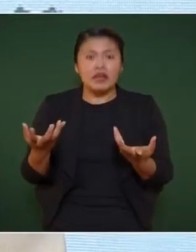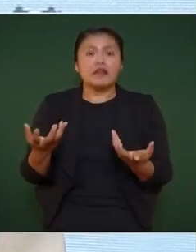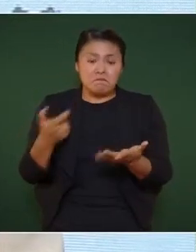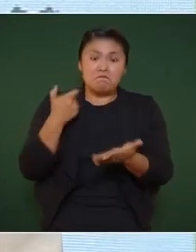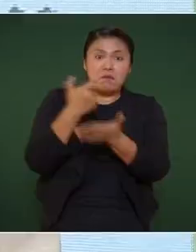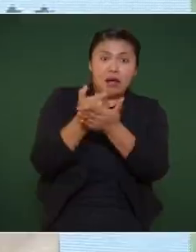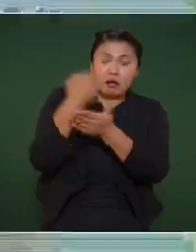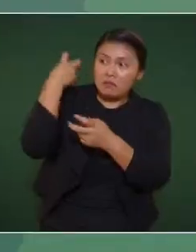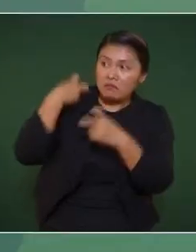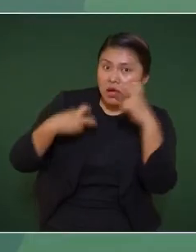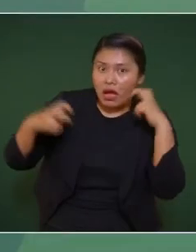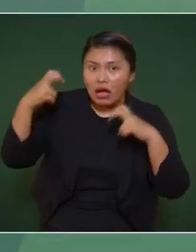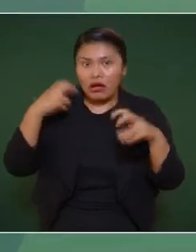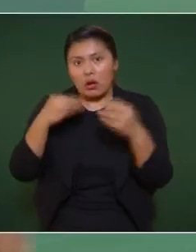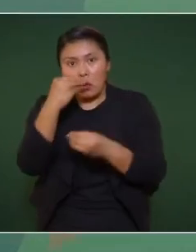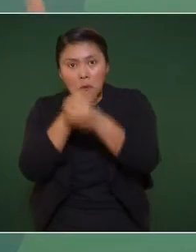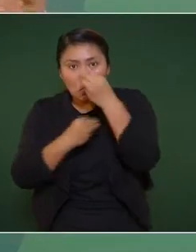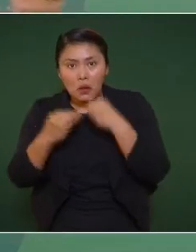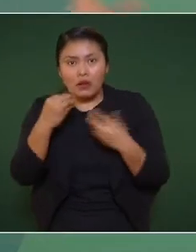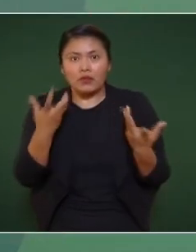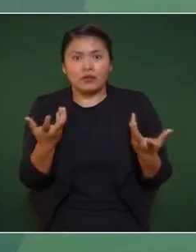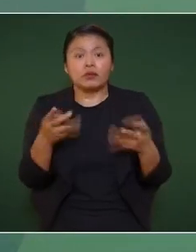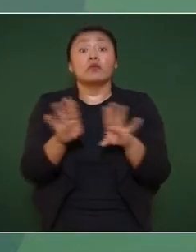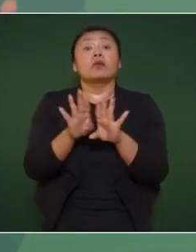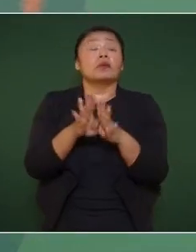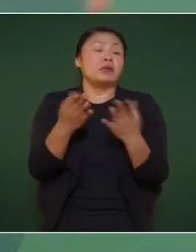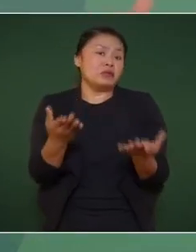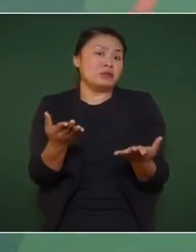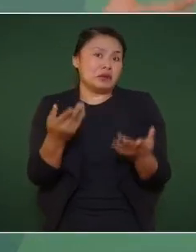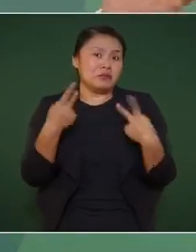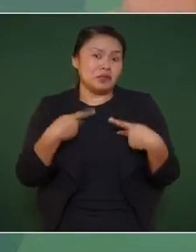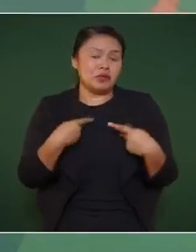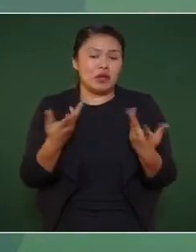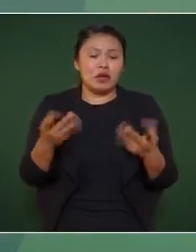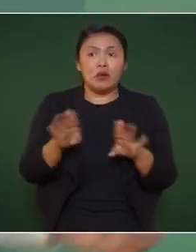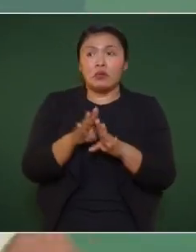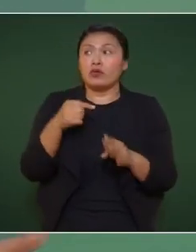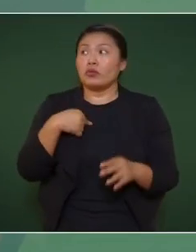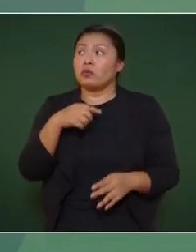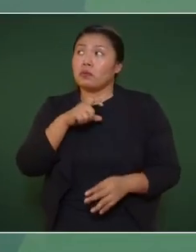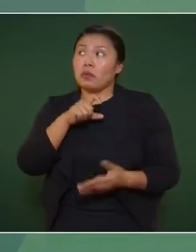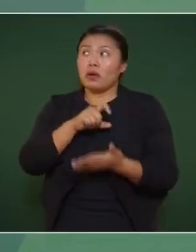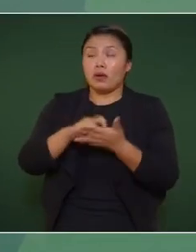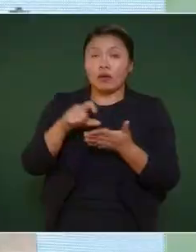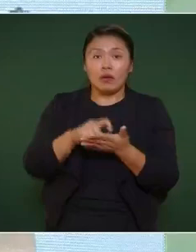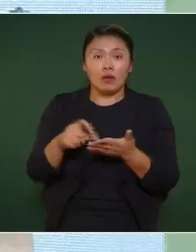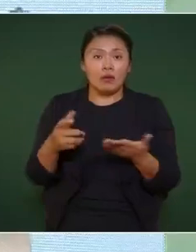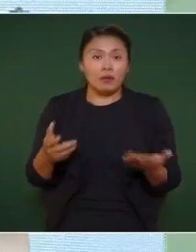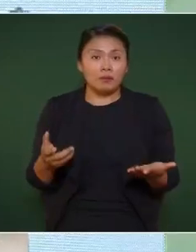viáticos, ni modo que no iban a comprar su